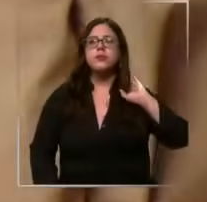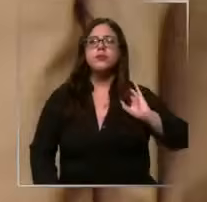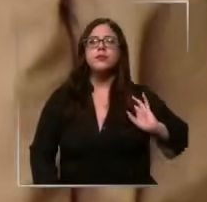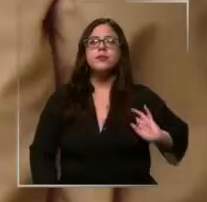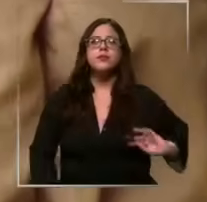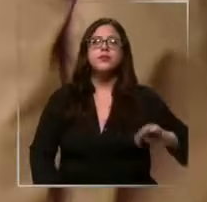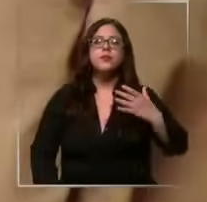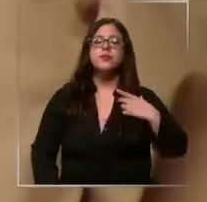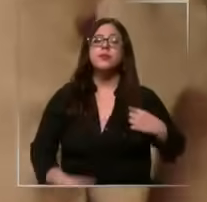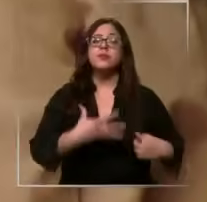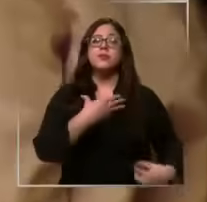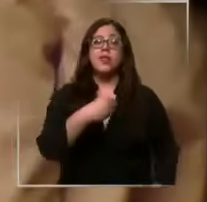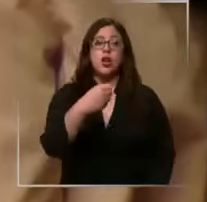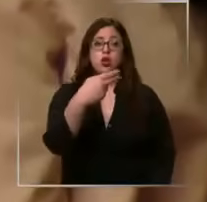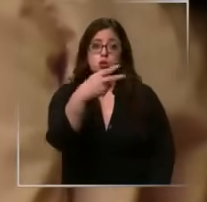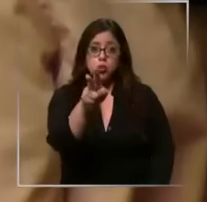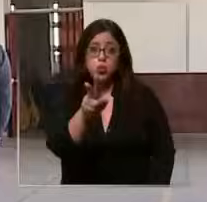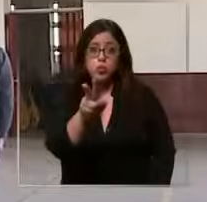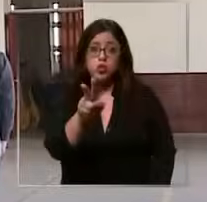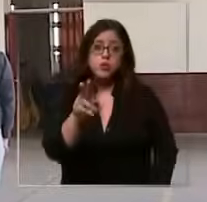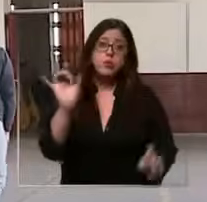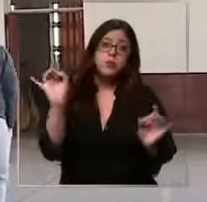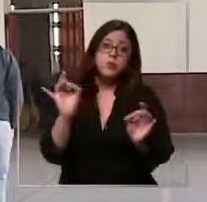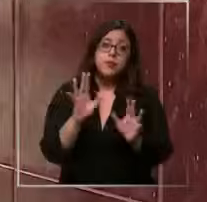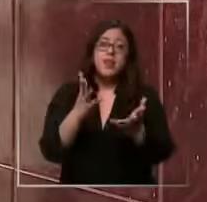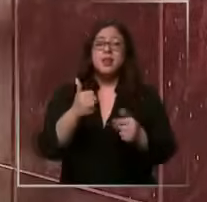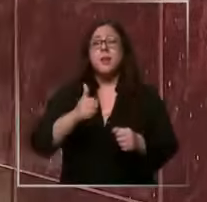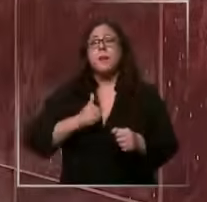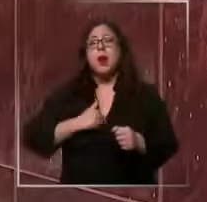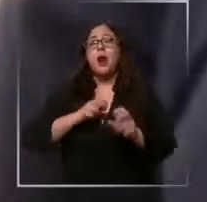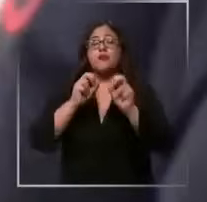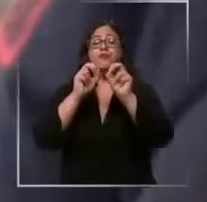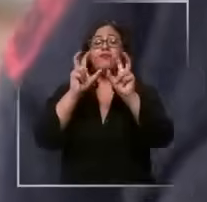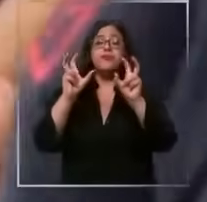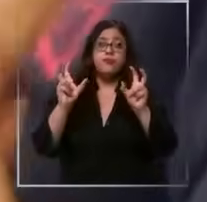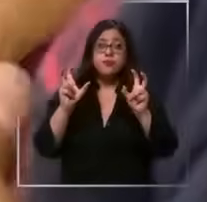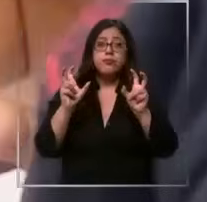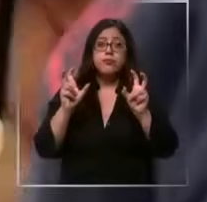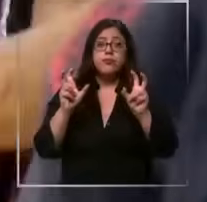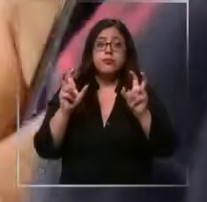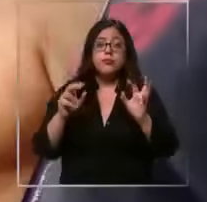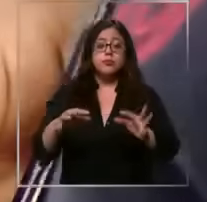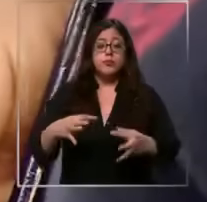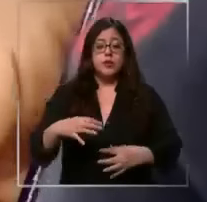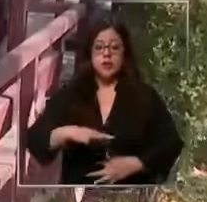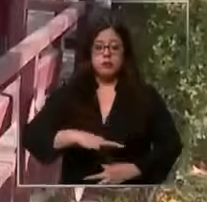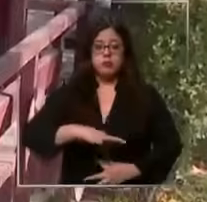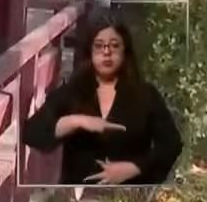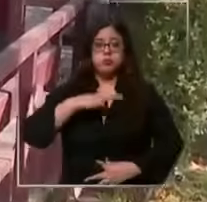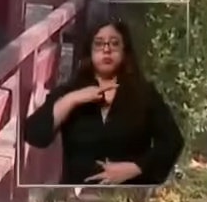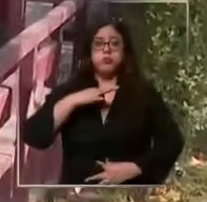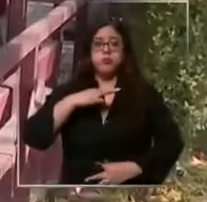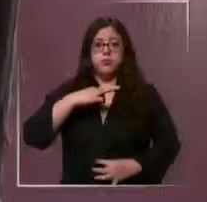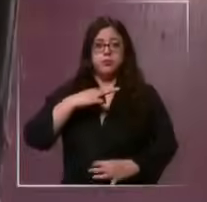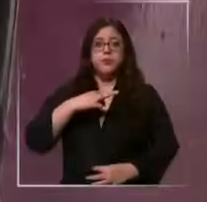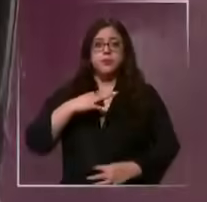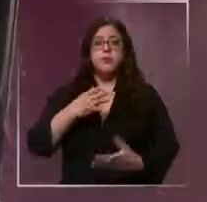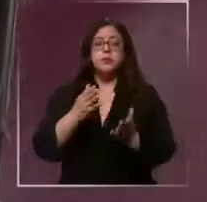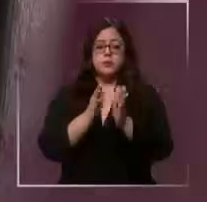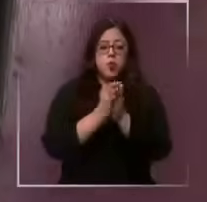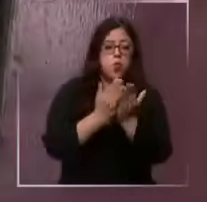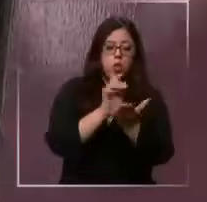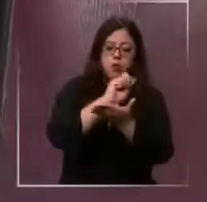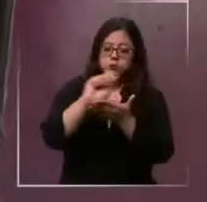Si tiene hijo o hija, ya se debe estar levantando temprano. Ya se coloca su uniforme y ya comenzó a usar sus